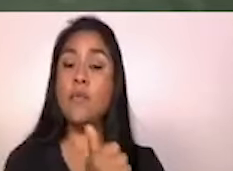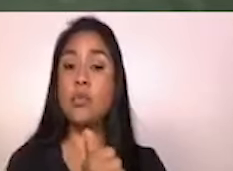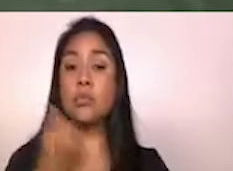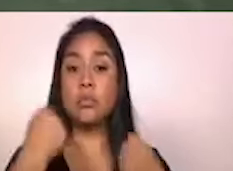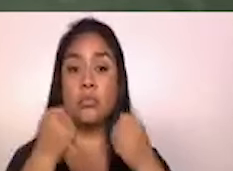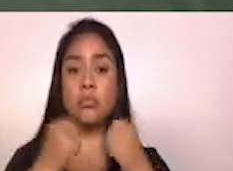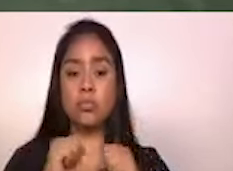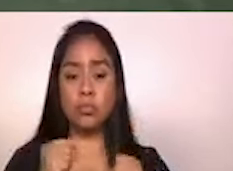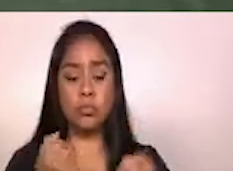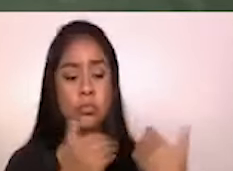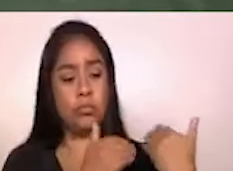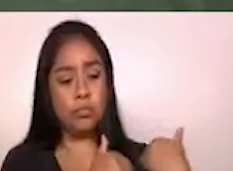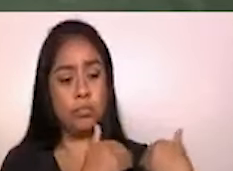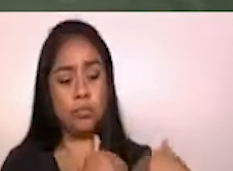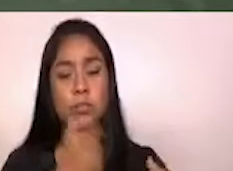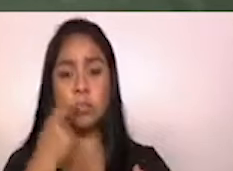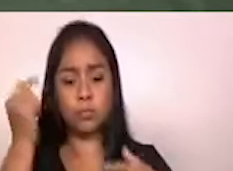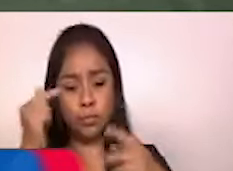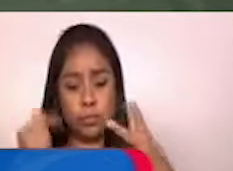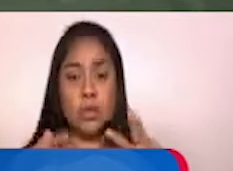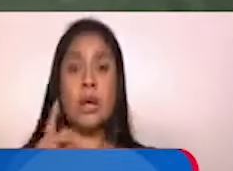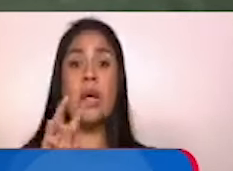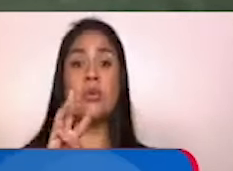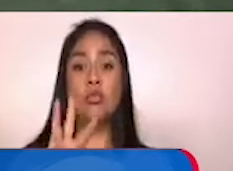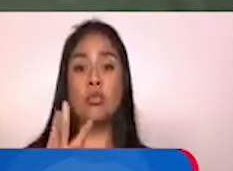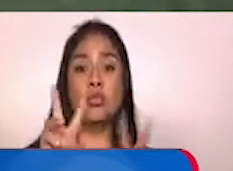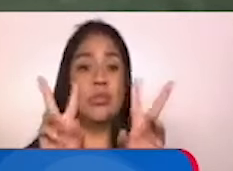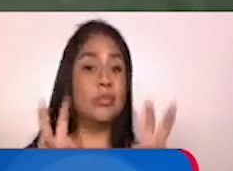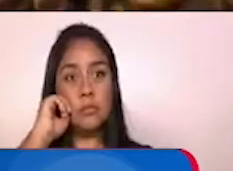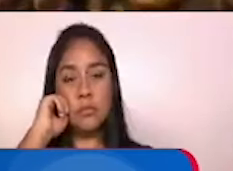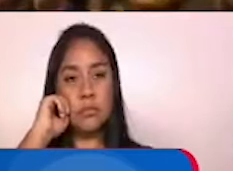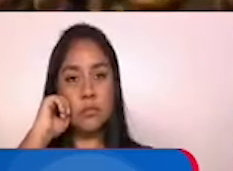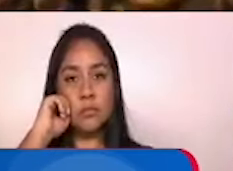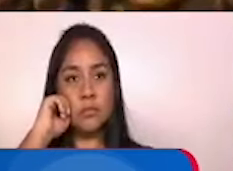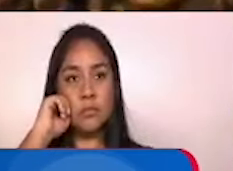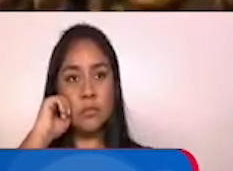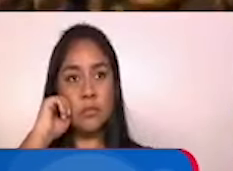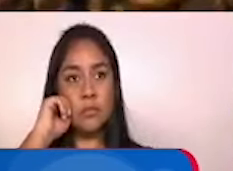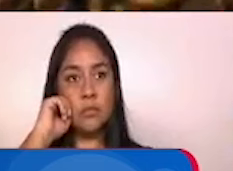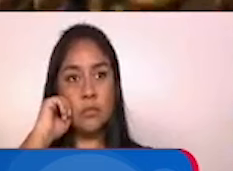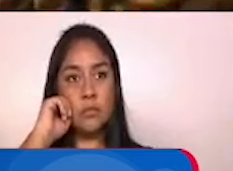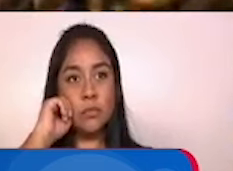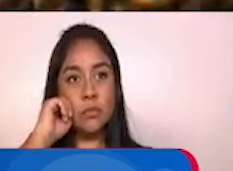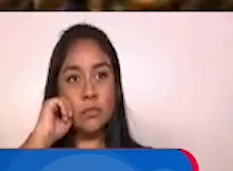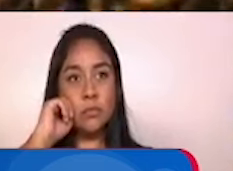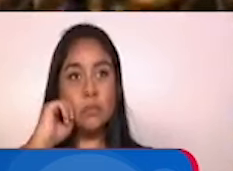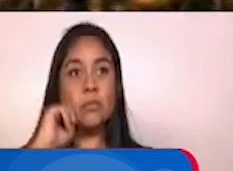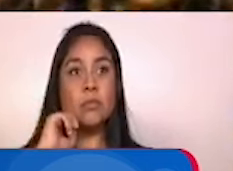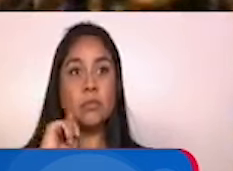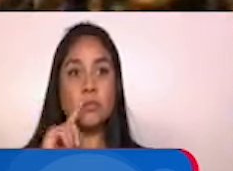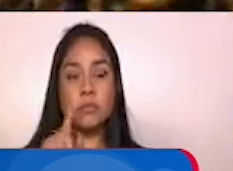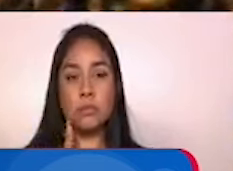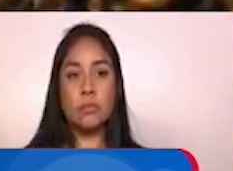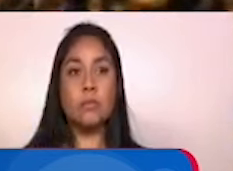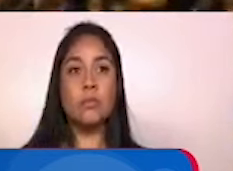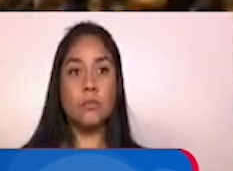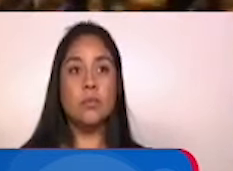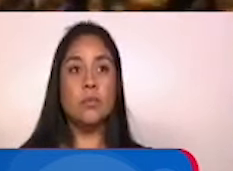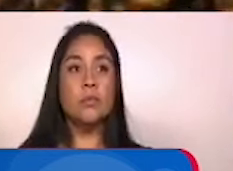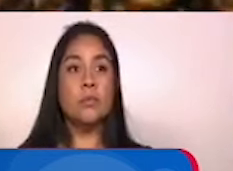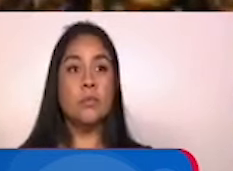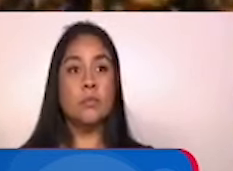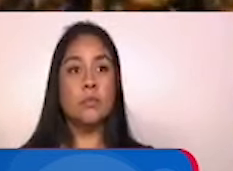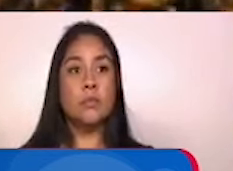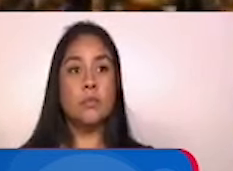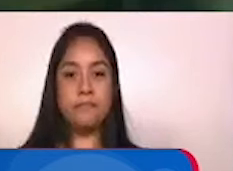El Pacto del Futuro, que se negocia en las Naciones Unidas, busca que haya acciones internacionales sobre el desarrollo sostenible,